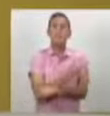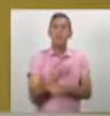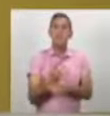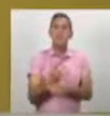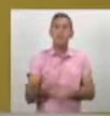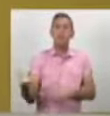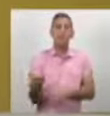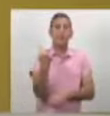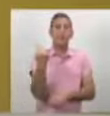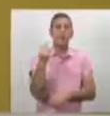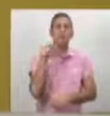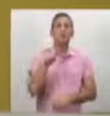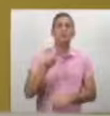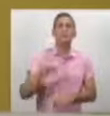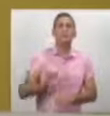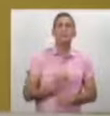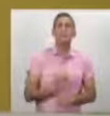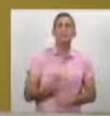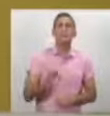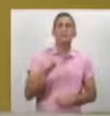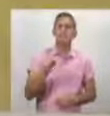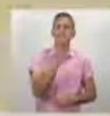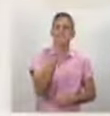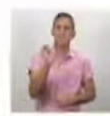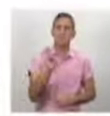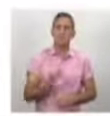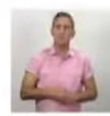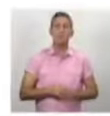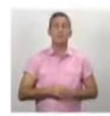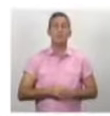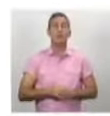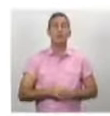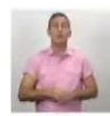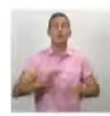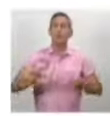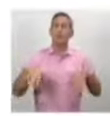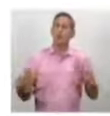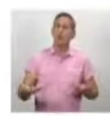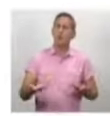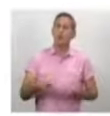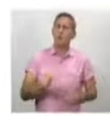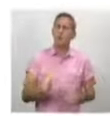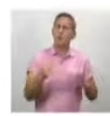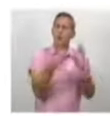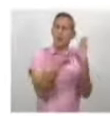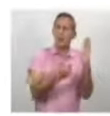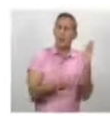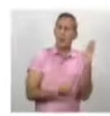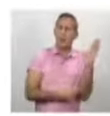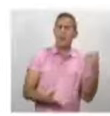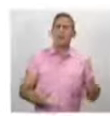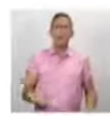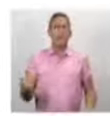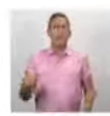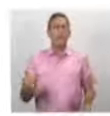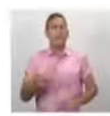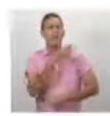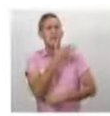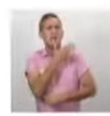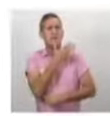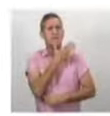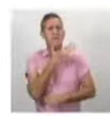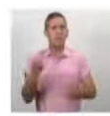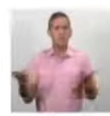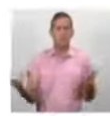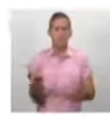tipo de células y de este tipo de organismos. ¿Cuáles son las semejanzas que encontramos